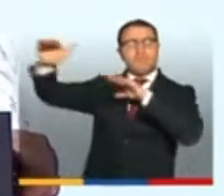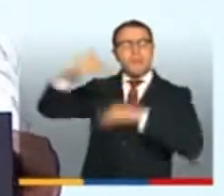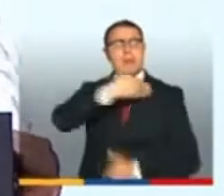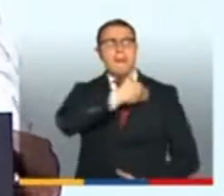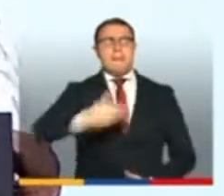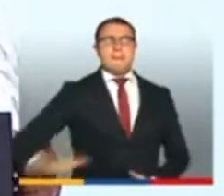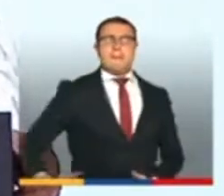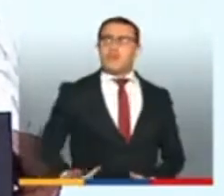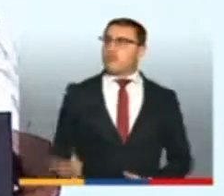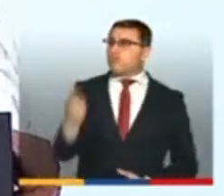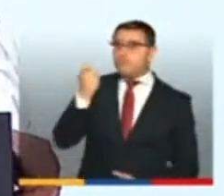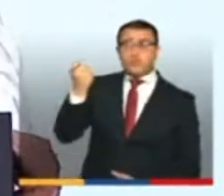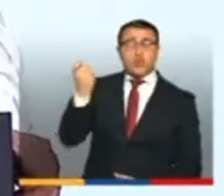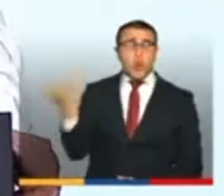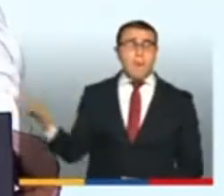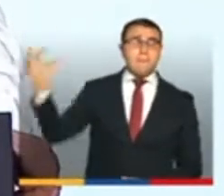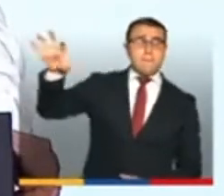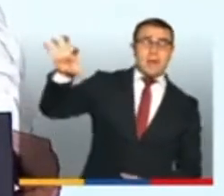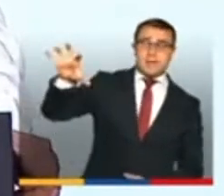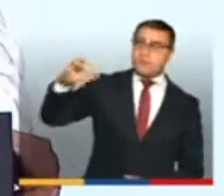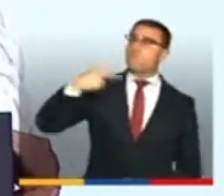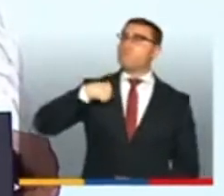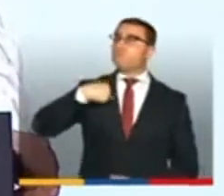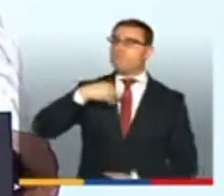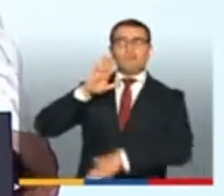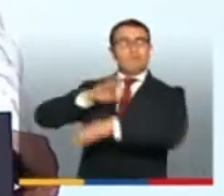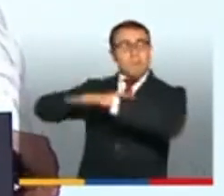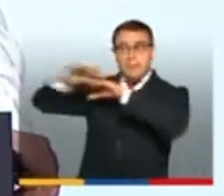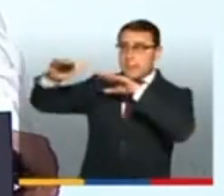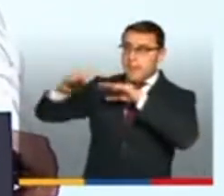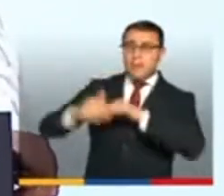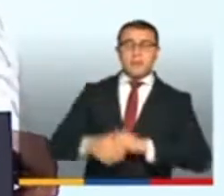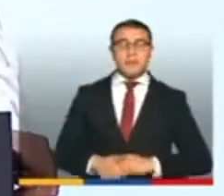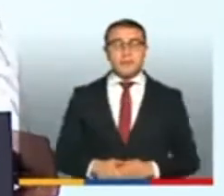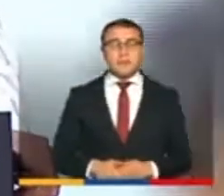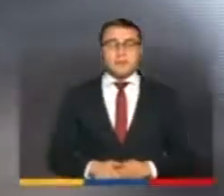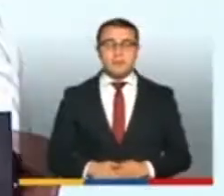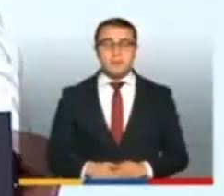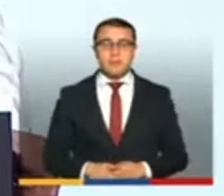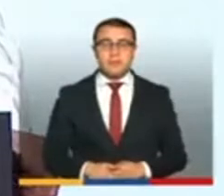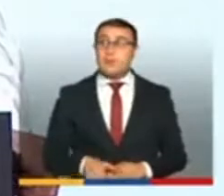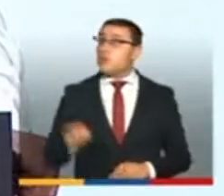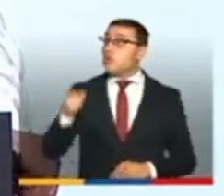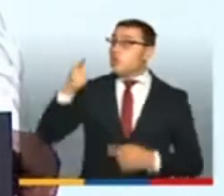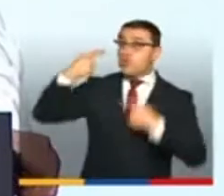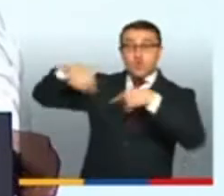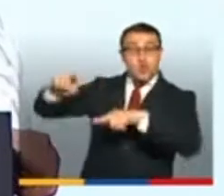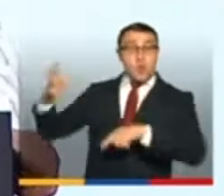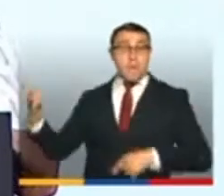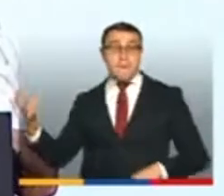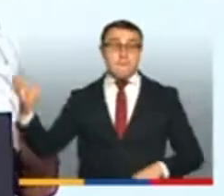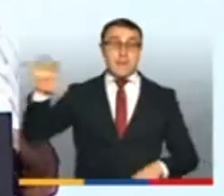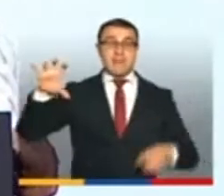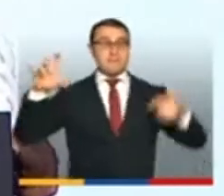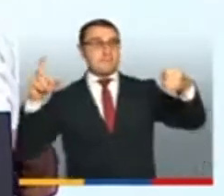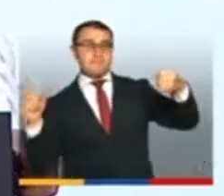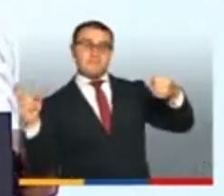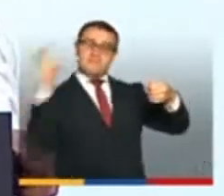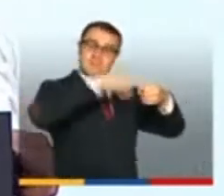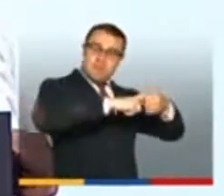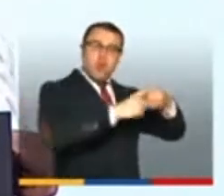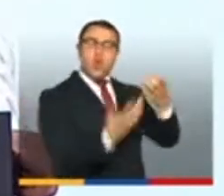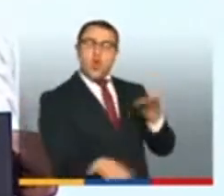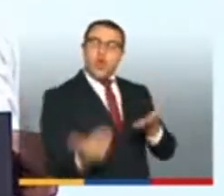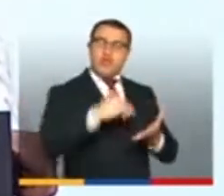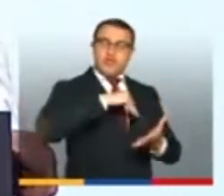vecino que reingrece su país al sistema interamericano de